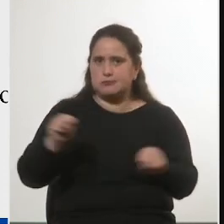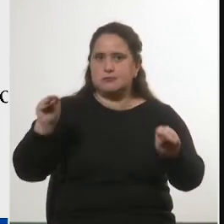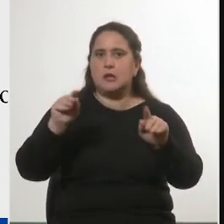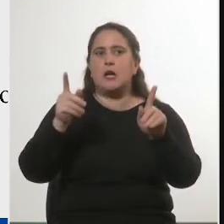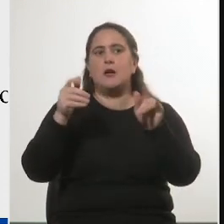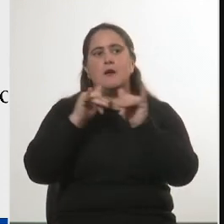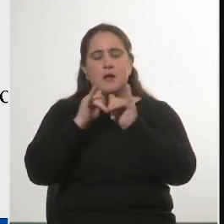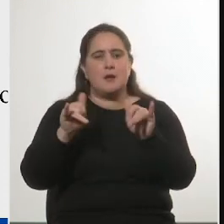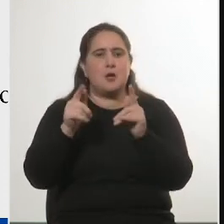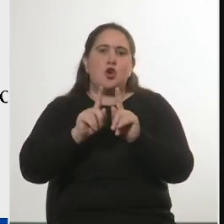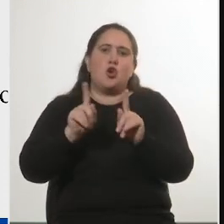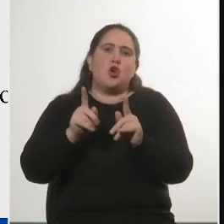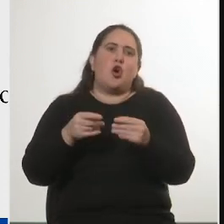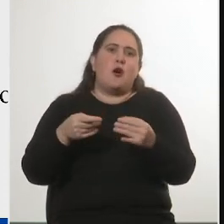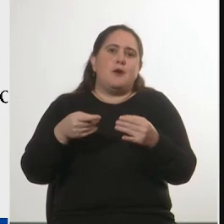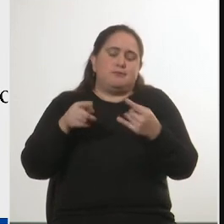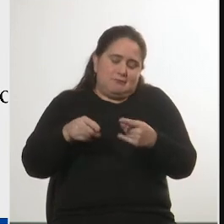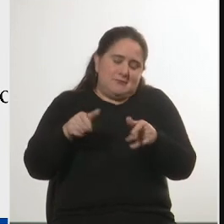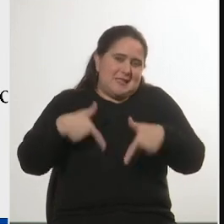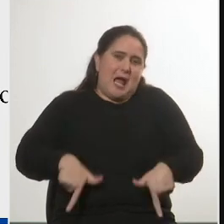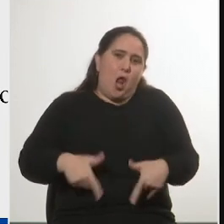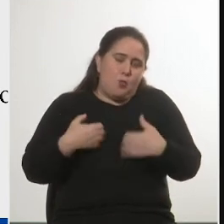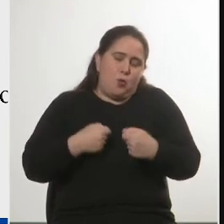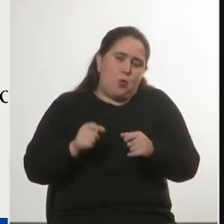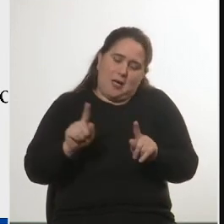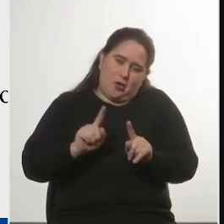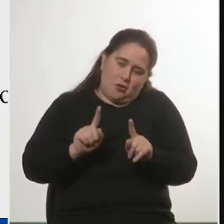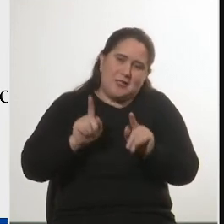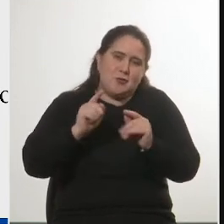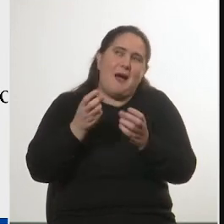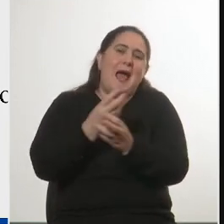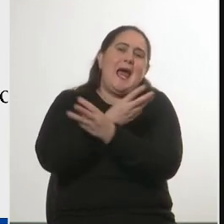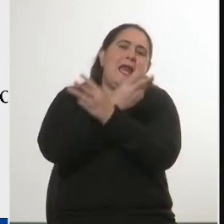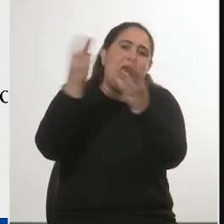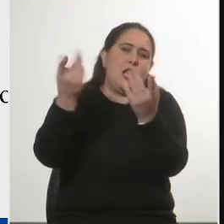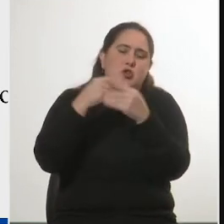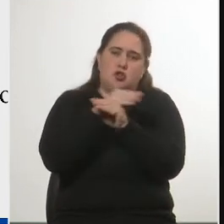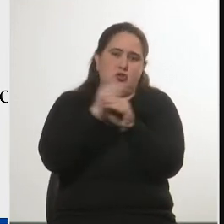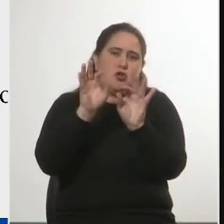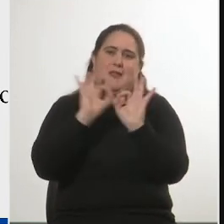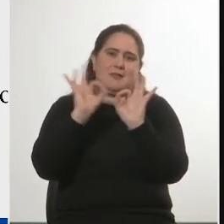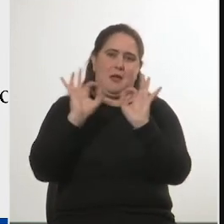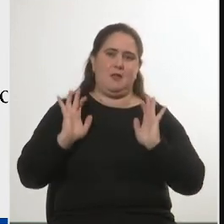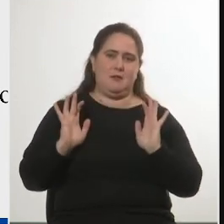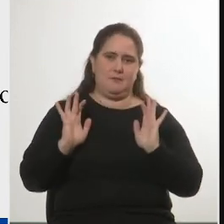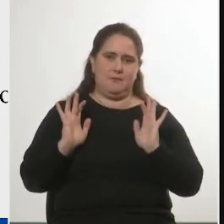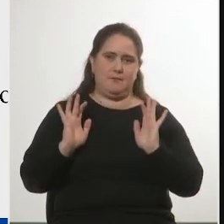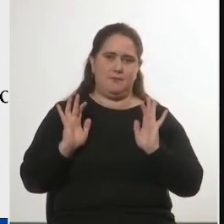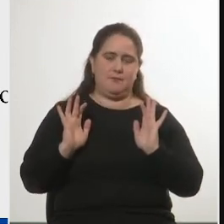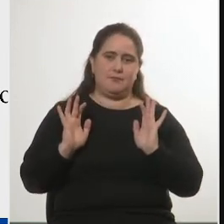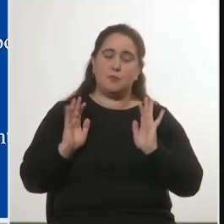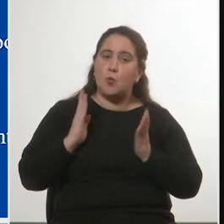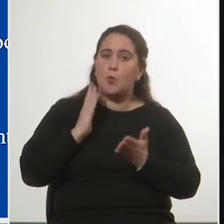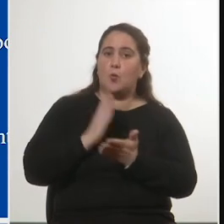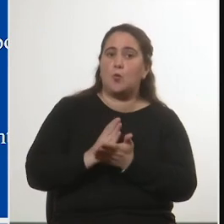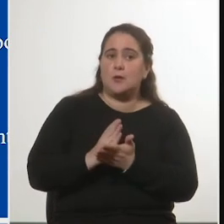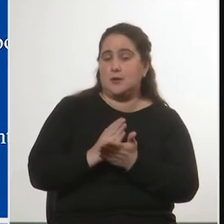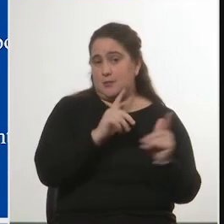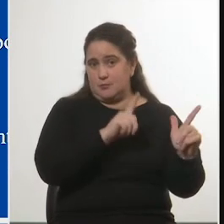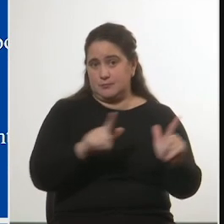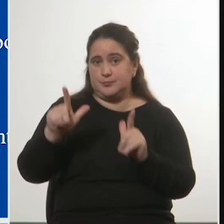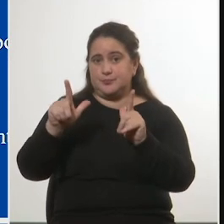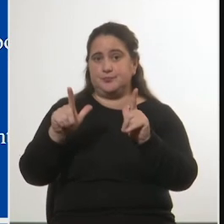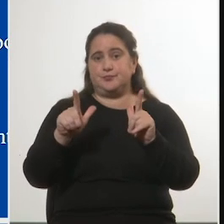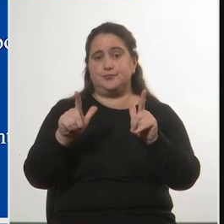pero como no corresponden exactamente a salud pública, sino que son más genéricos, no los voy a comentar yo. Por último, en la